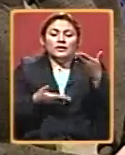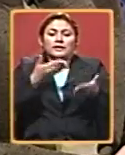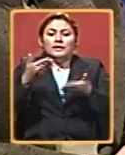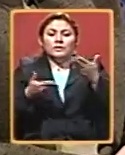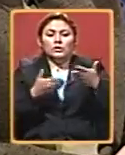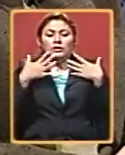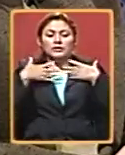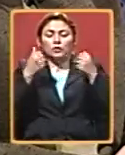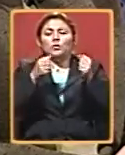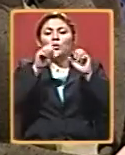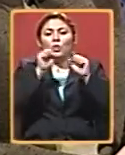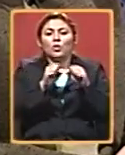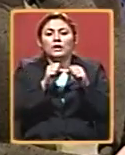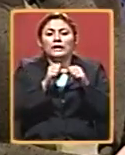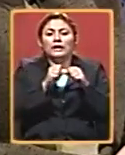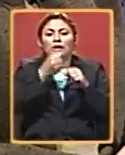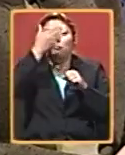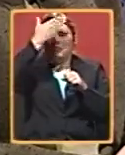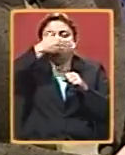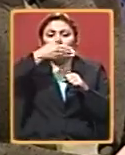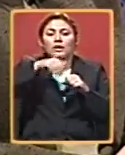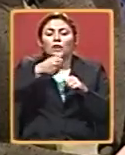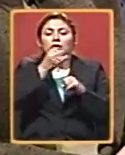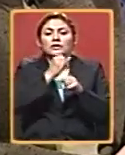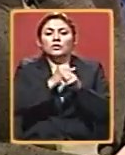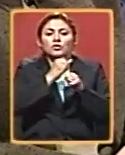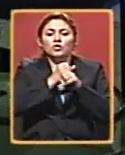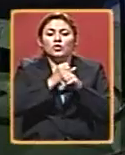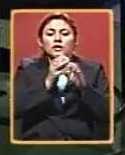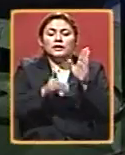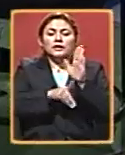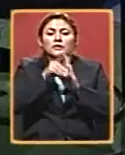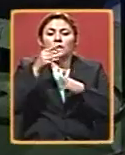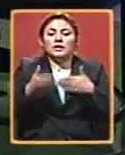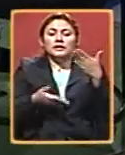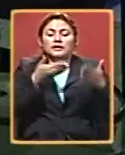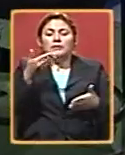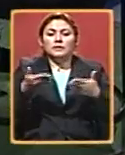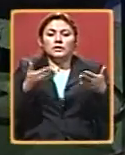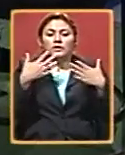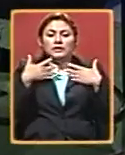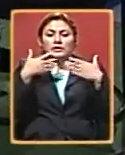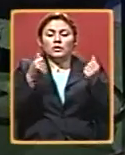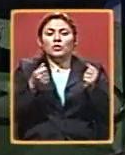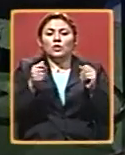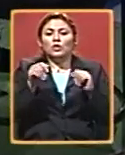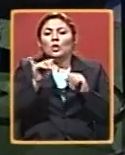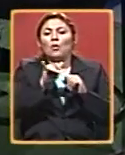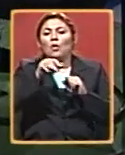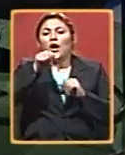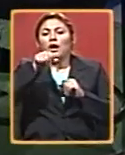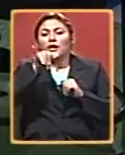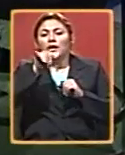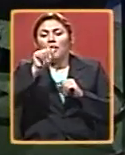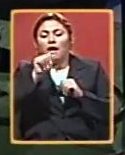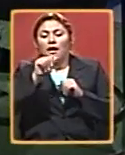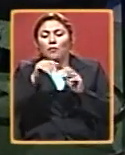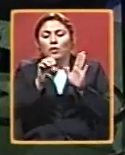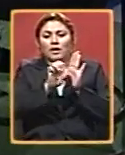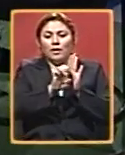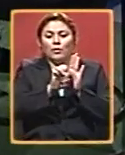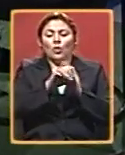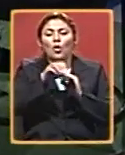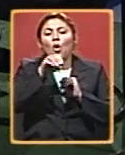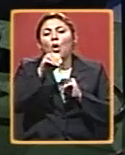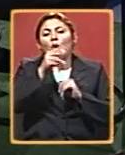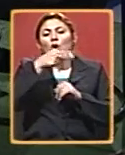invisibilizar a otras instancias que están desarrollando servicios de salud, como acueductos y alcantarillados, ¿verdad? Por ejemplo, o